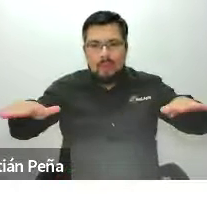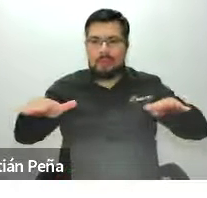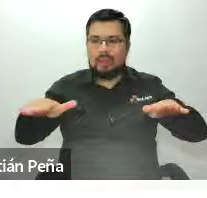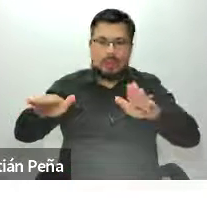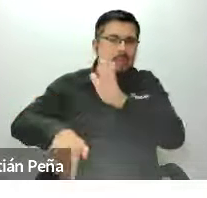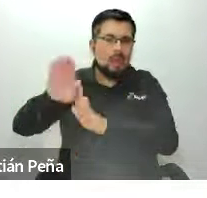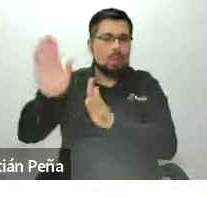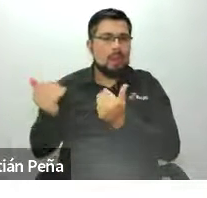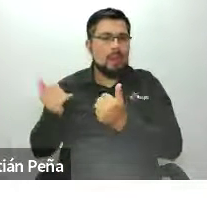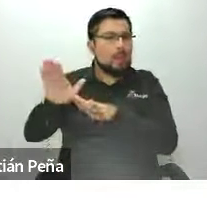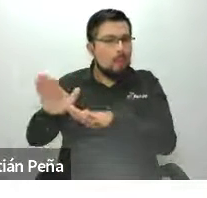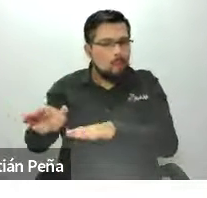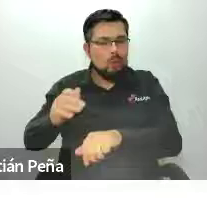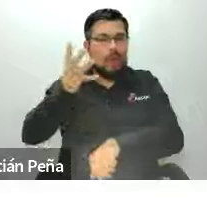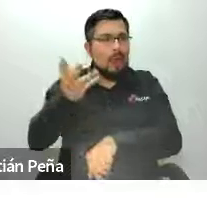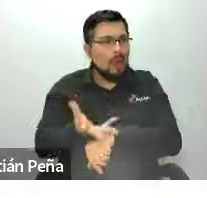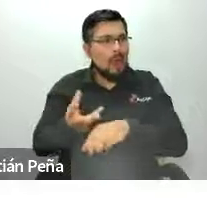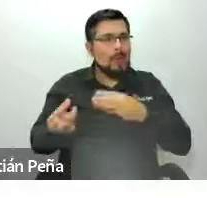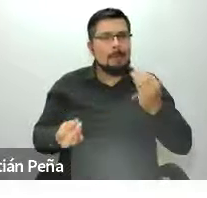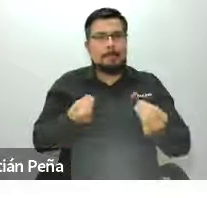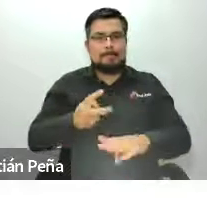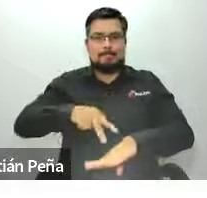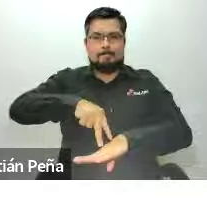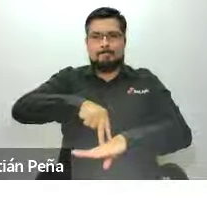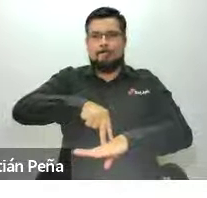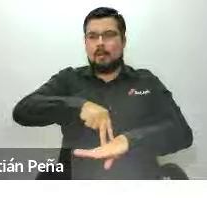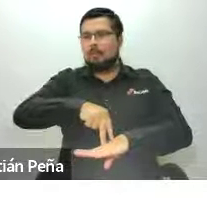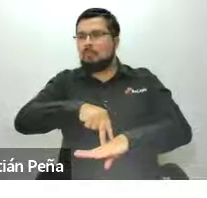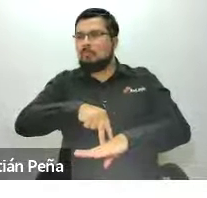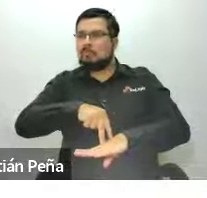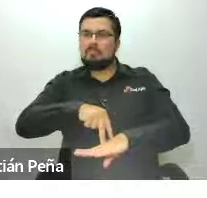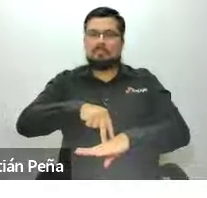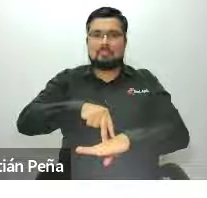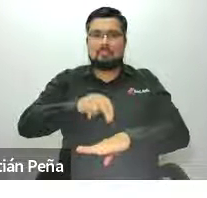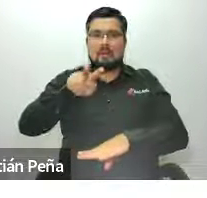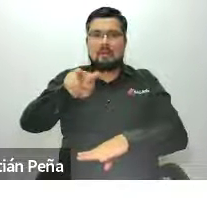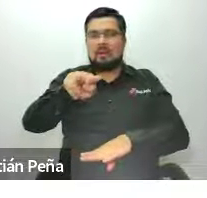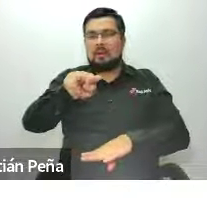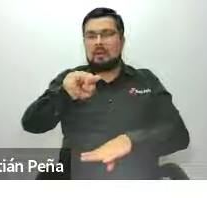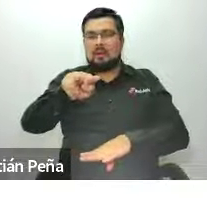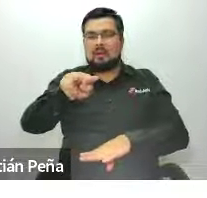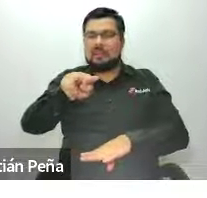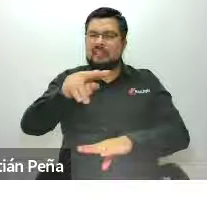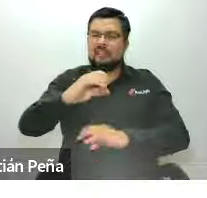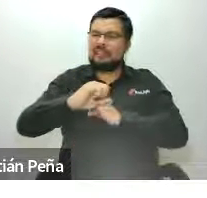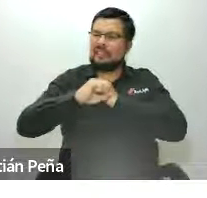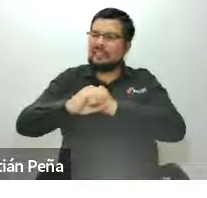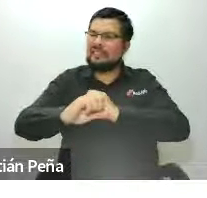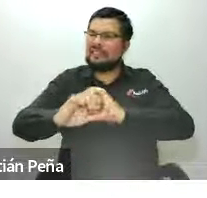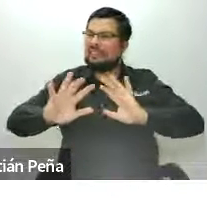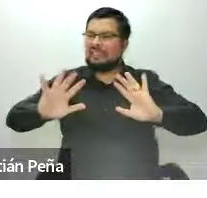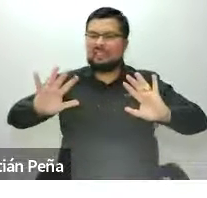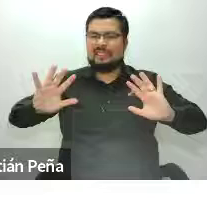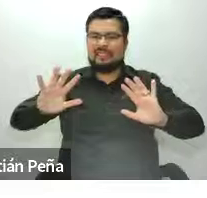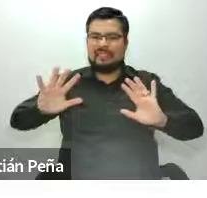Existe una cierta postura, ¿no?, una cierta mirada en que se plantea que pareciera que el currículum